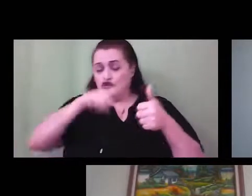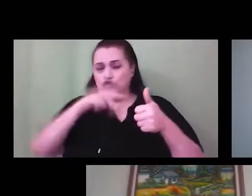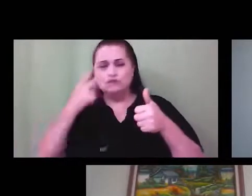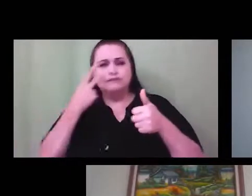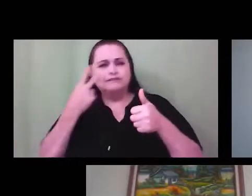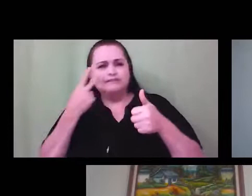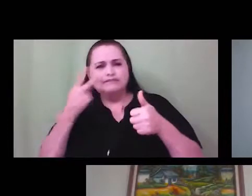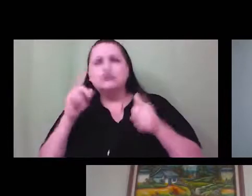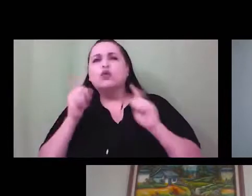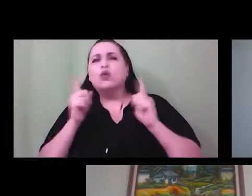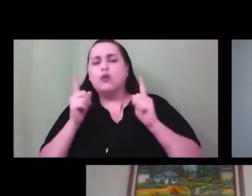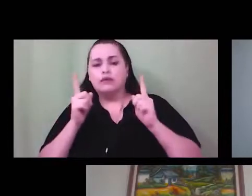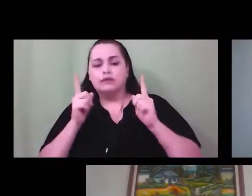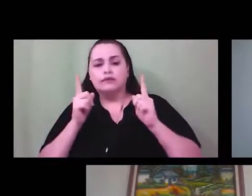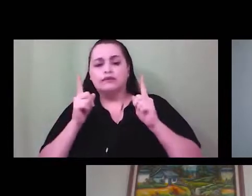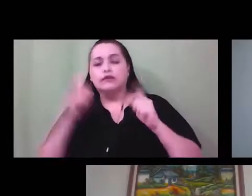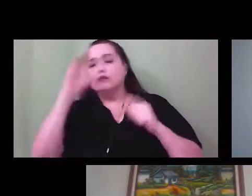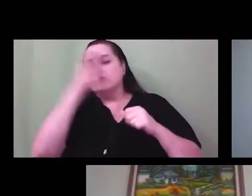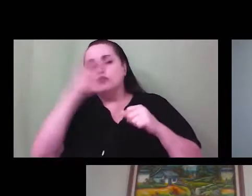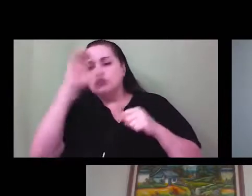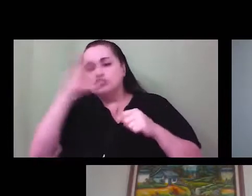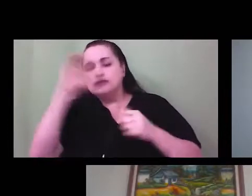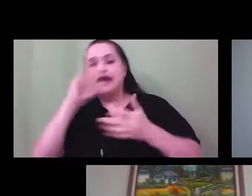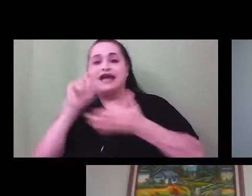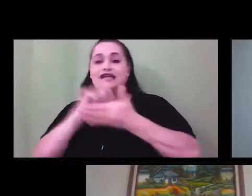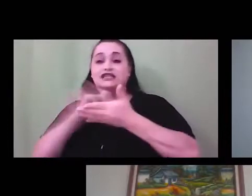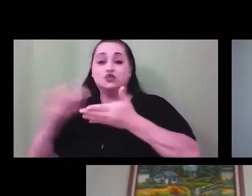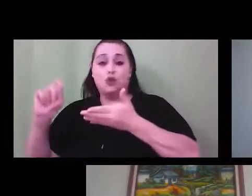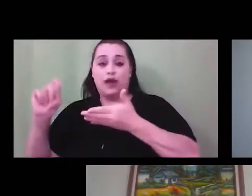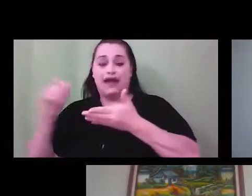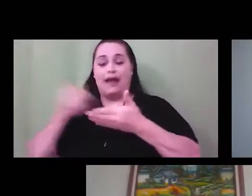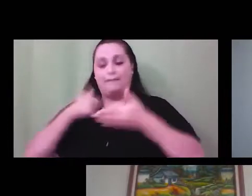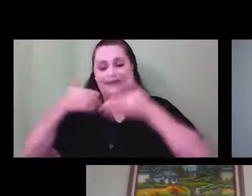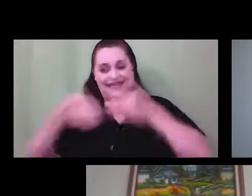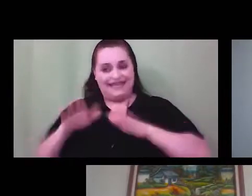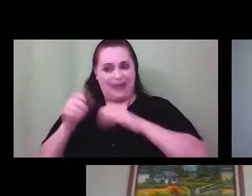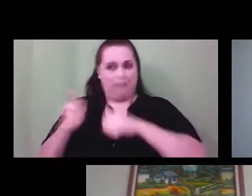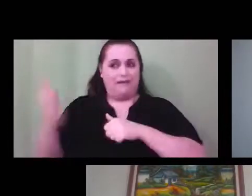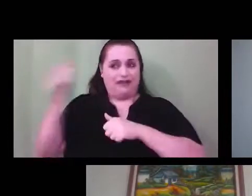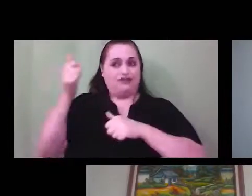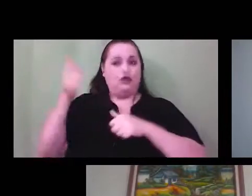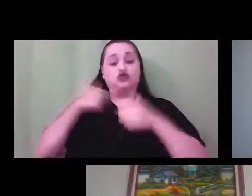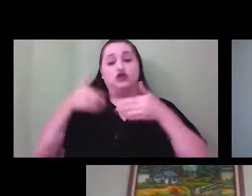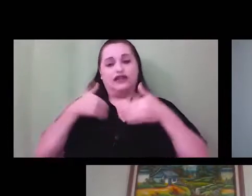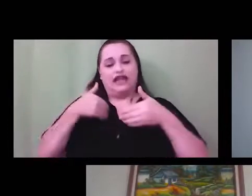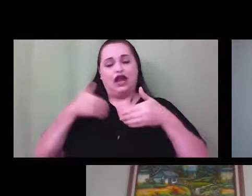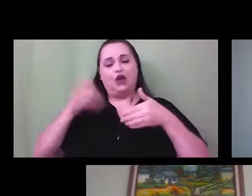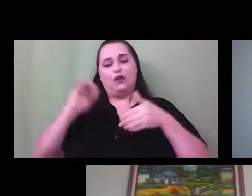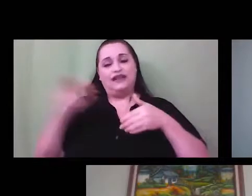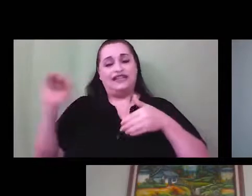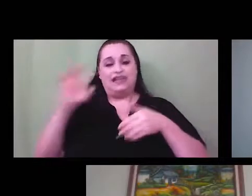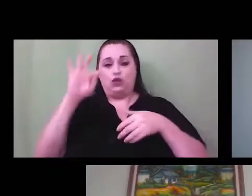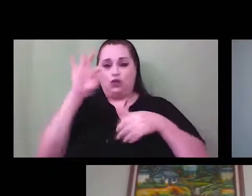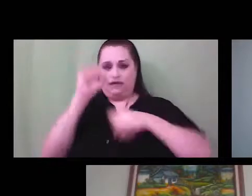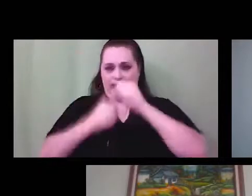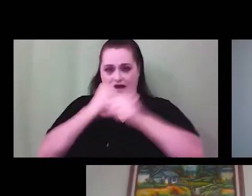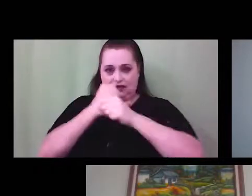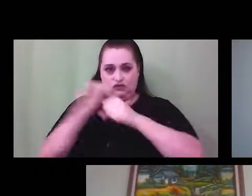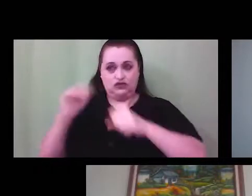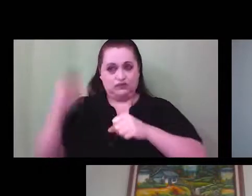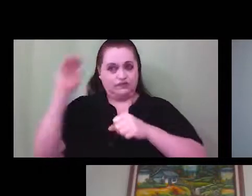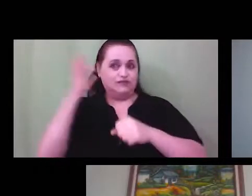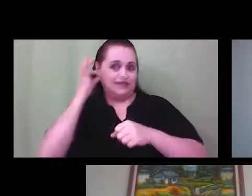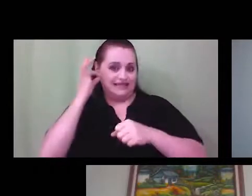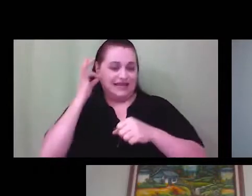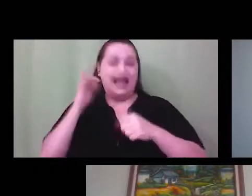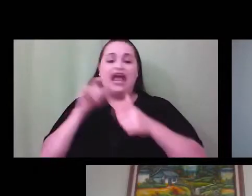validamos fue buscar la escuela donde yo tengo mi hija mayor, yo tengo otra niña de casi 9 años, entonces yo